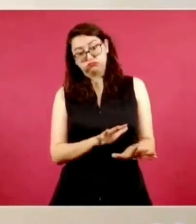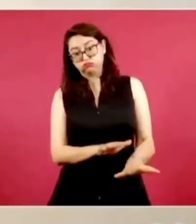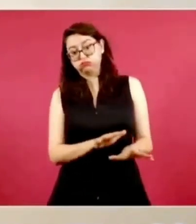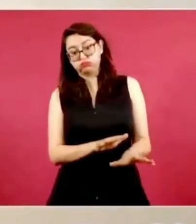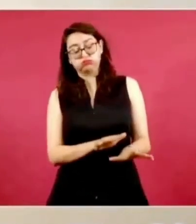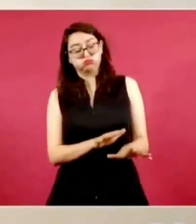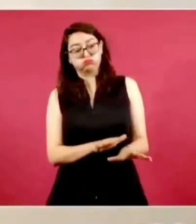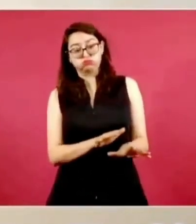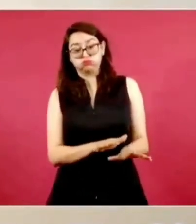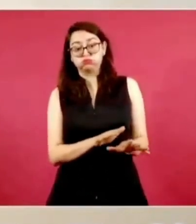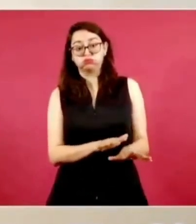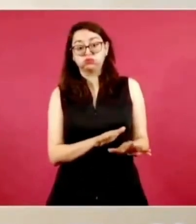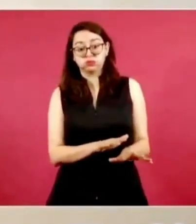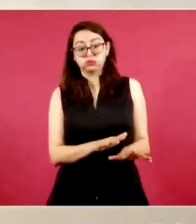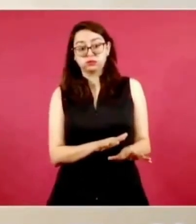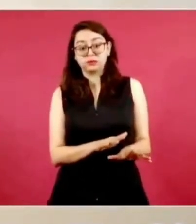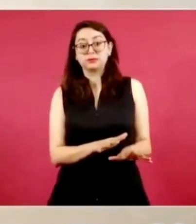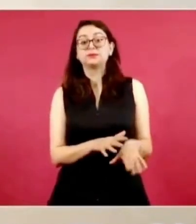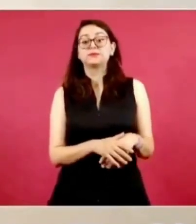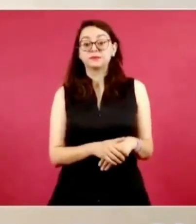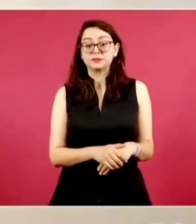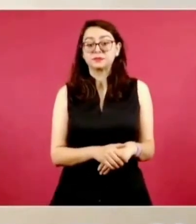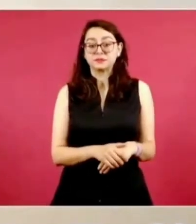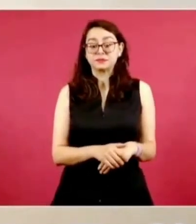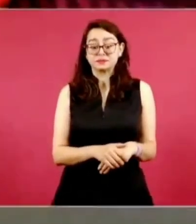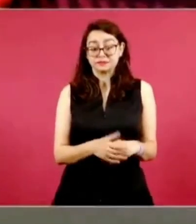excepcionales de nuestra historia,